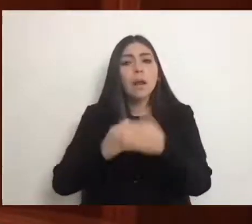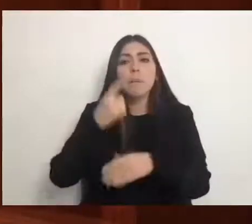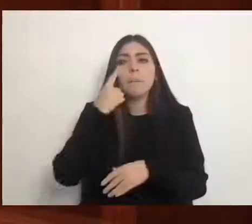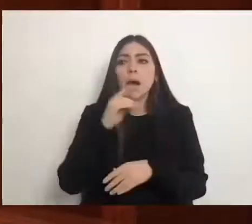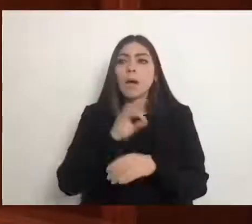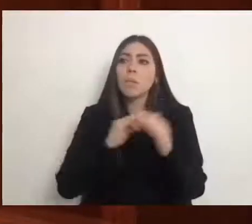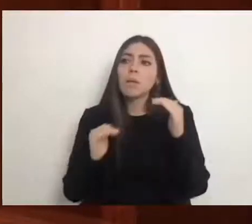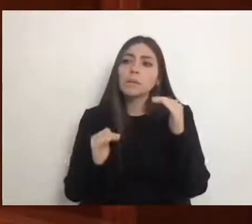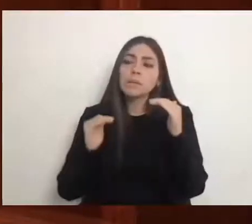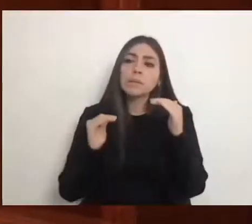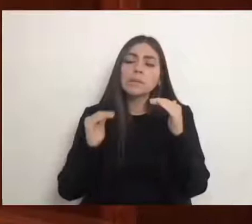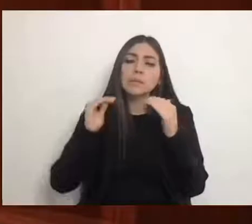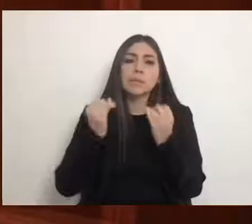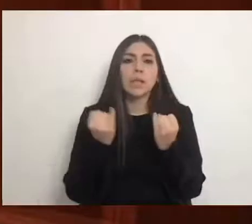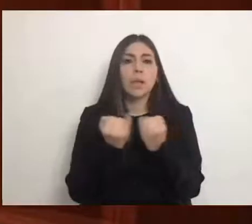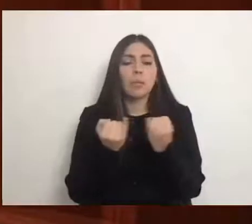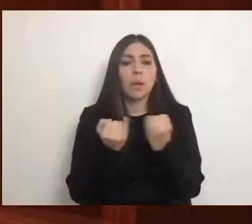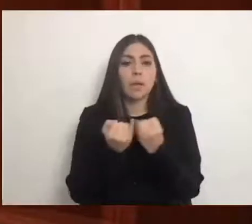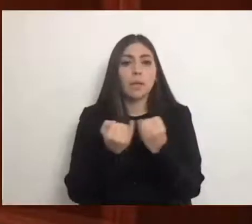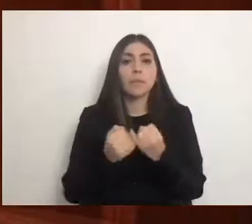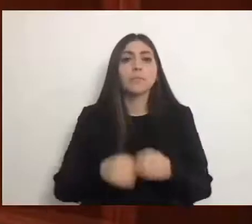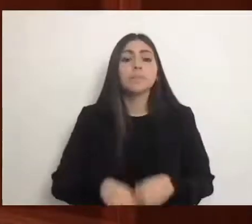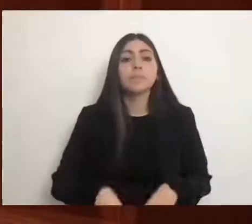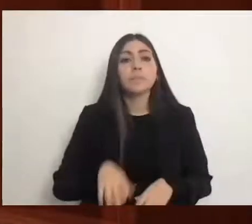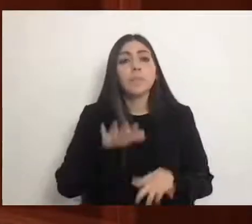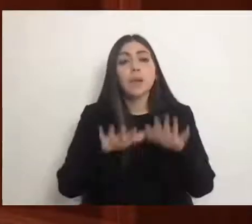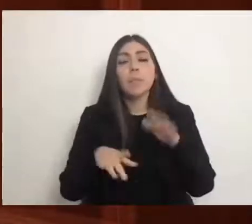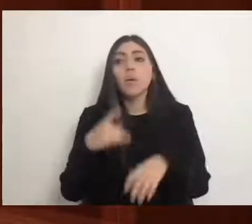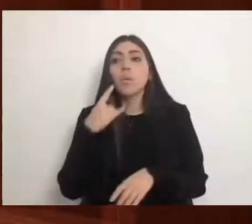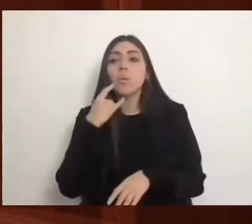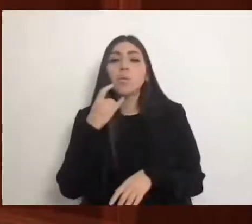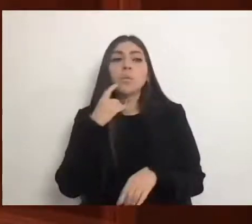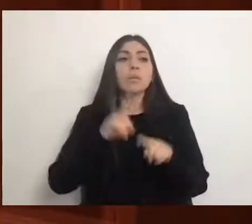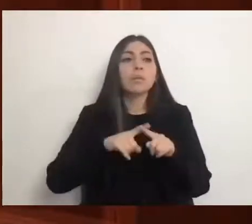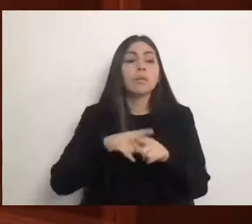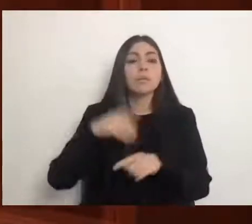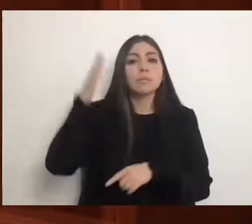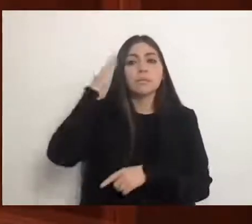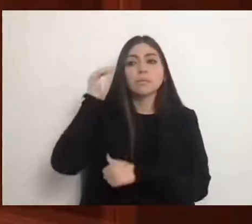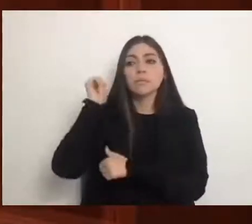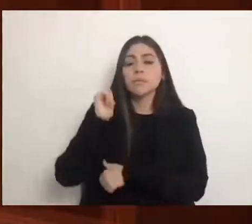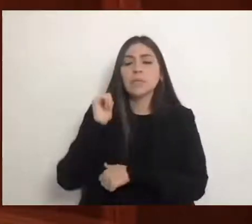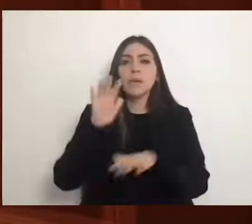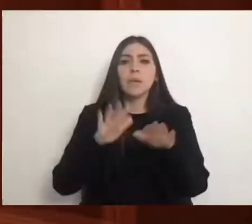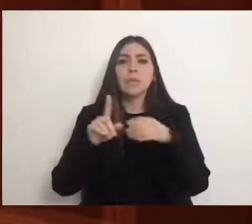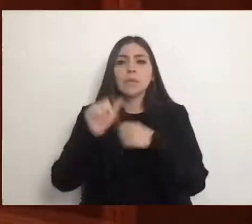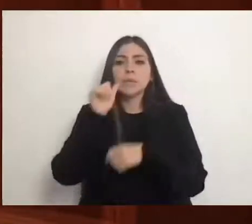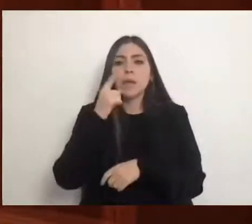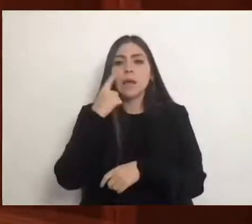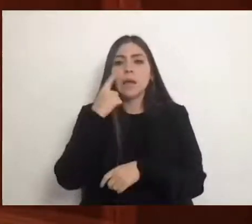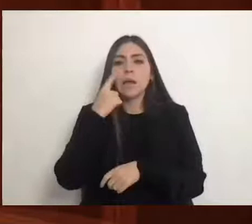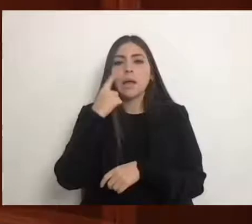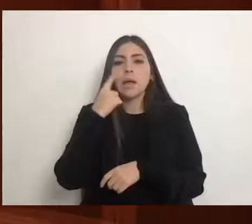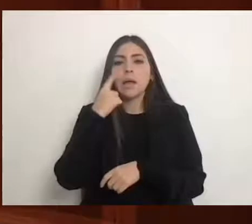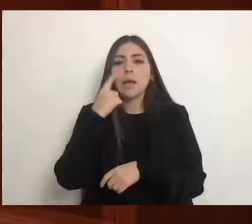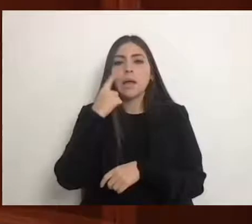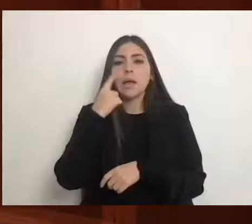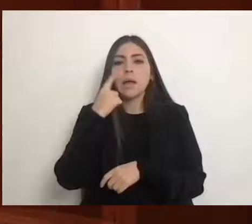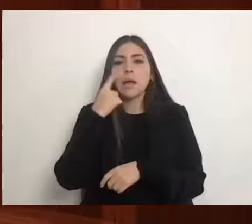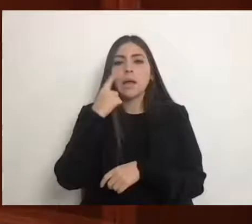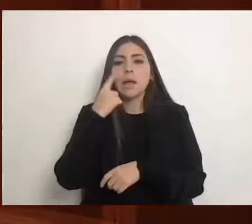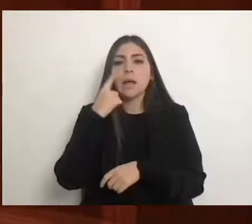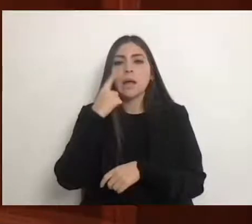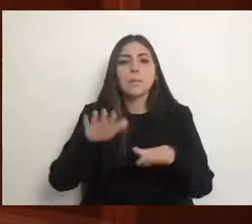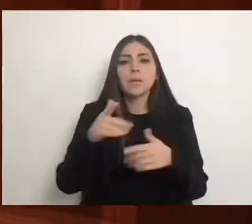lucha contra los antagonismos, posiblemente una de las principales contiendas ha sido la que se ha librado en contra de